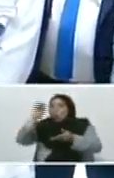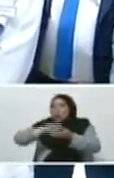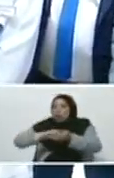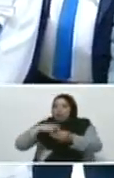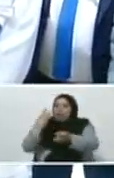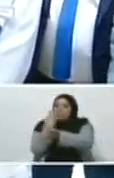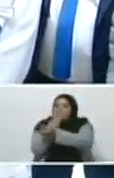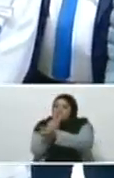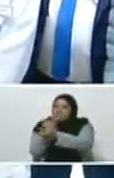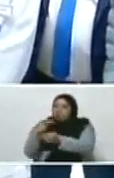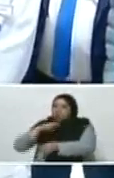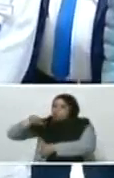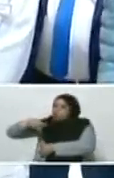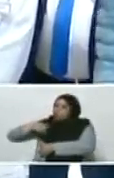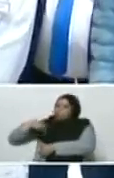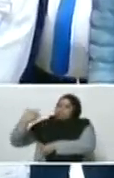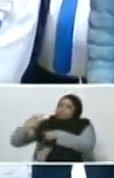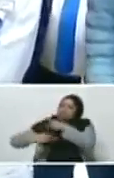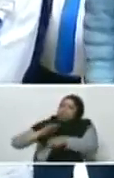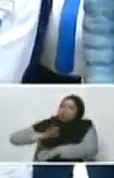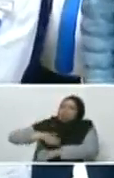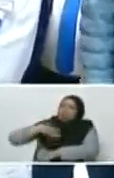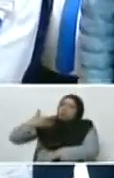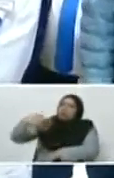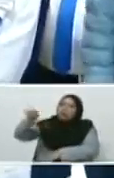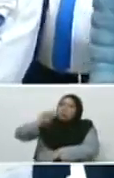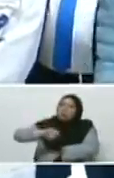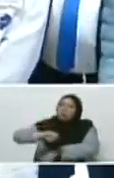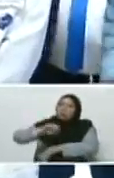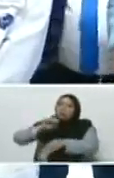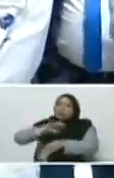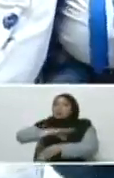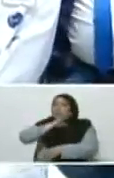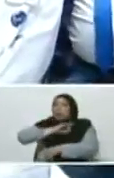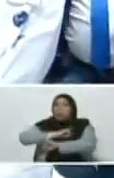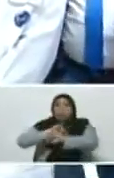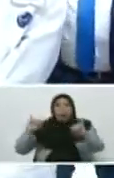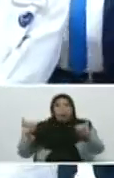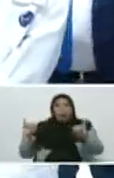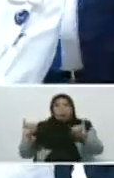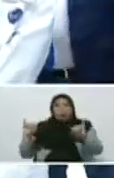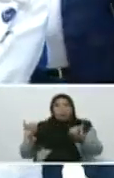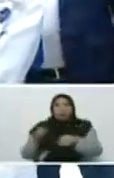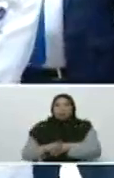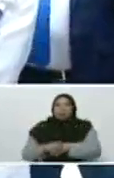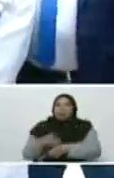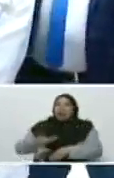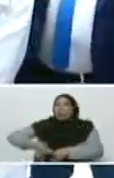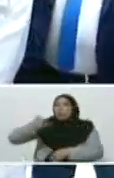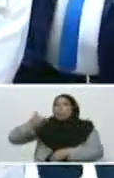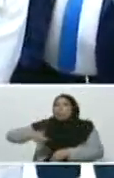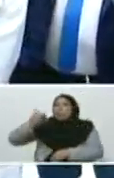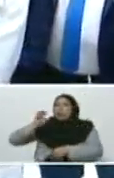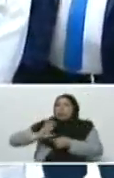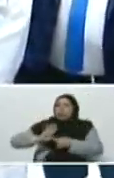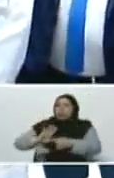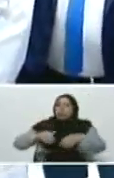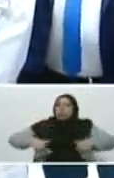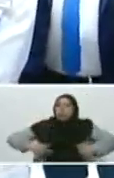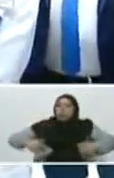y nosotros lo ponemos aquí y se cura. Correcto. Luego tenemos algo importantísimo que afecta